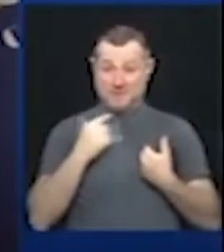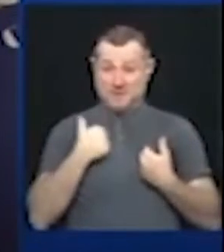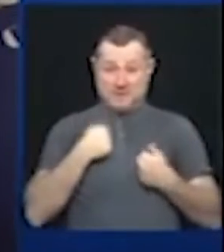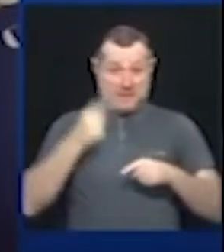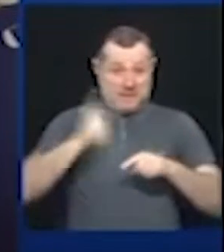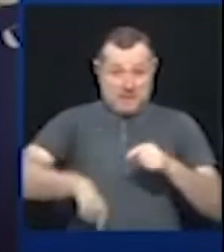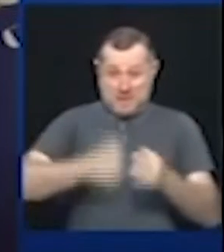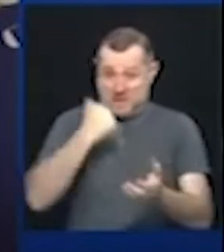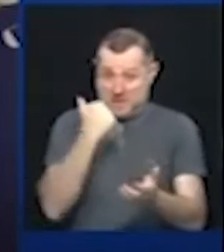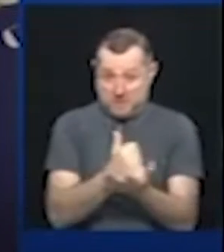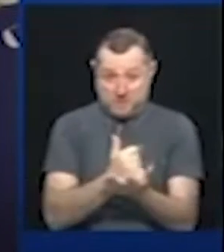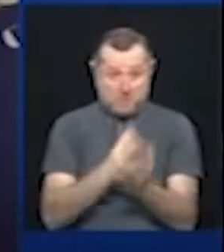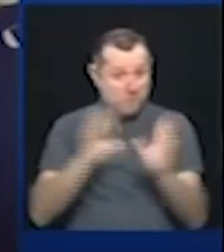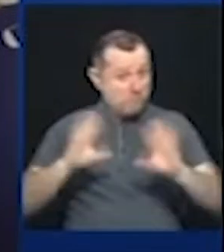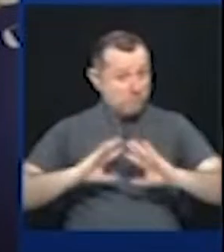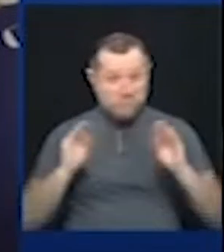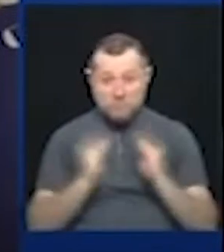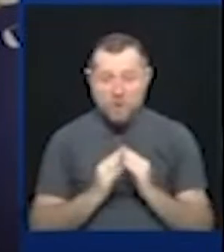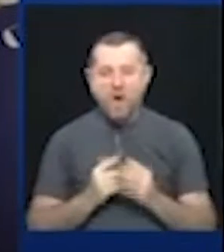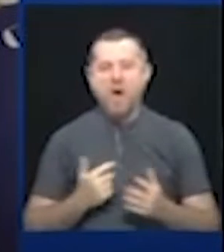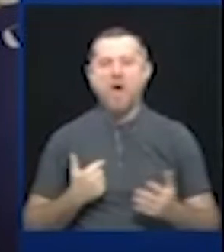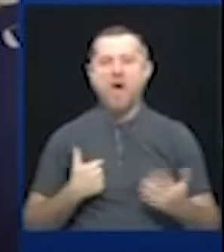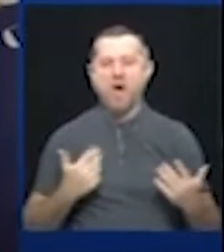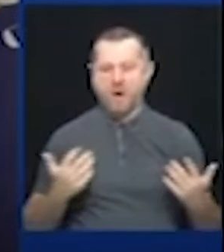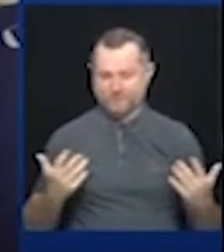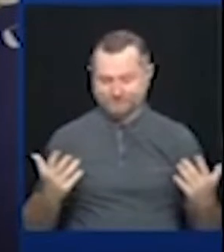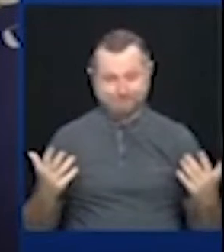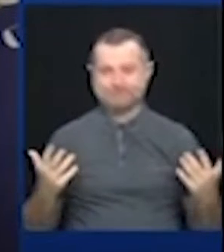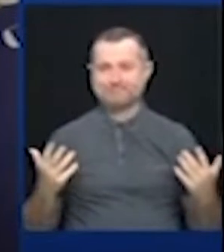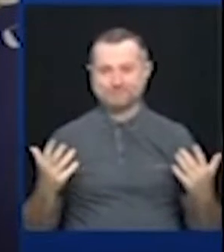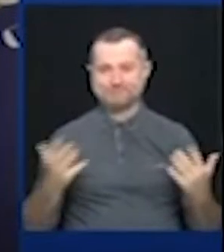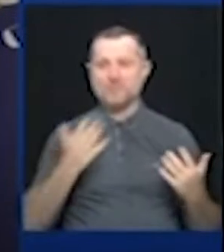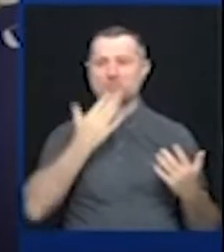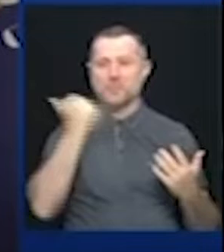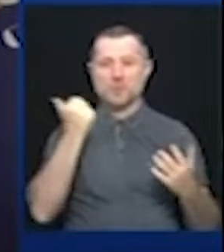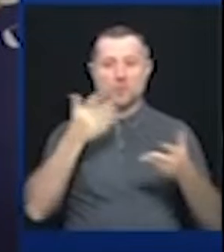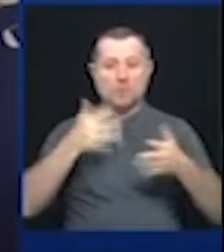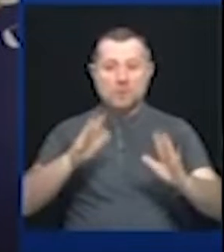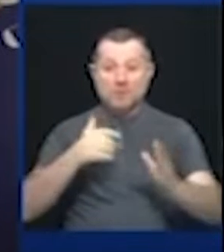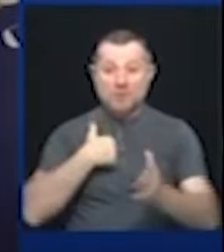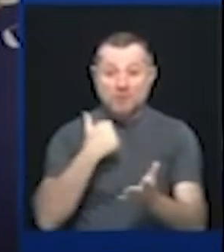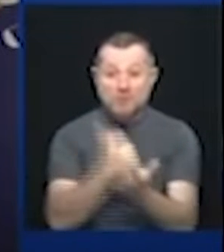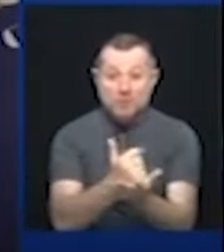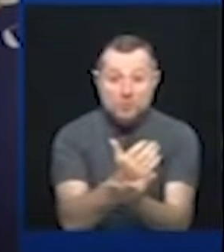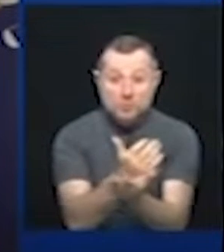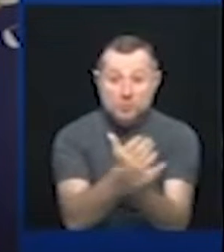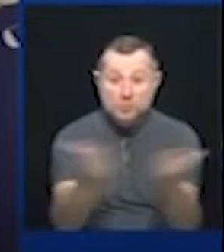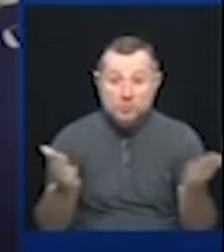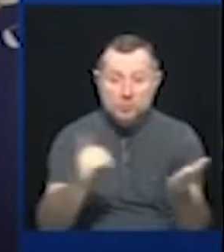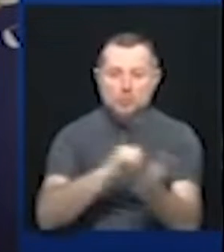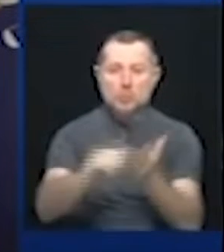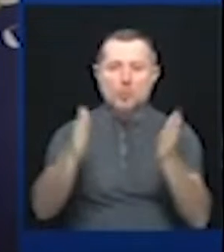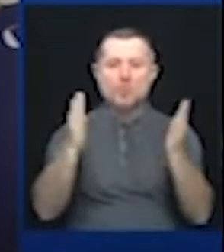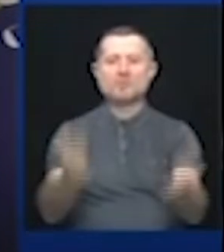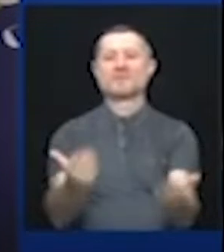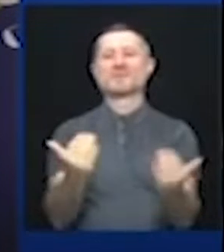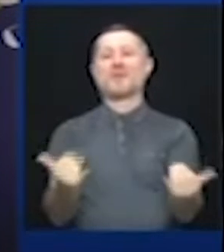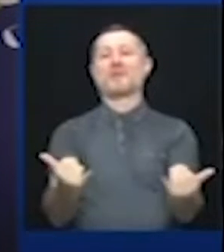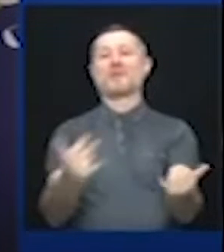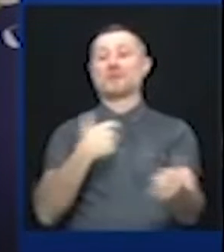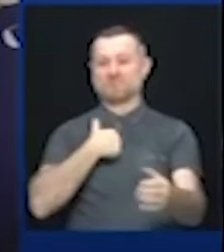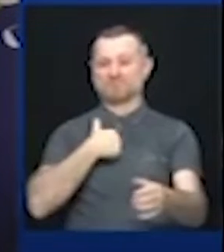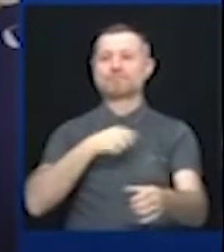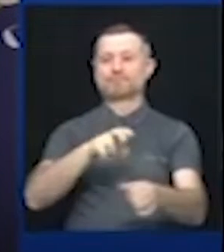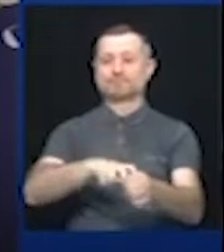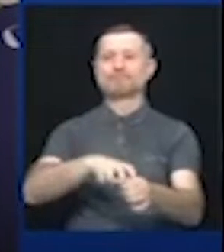El gobernador de Nueva York, Andrew Cuomo, renunció el martes debido a una serie de acusaciones de acoso sexual, un año después de que lo